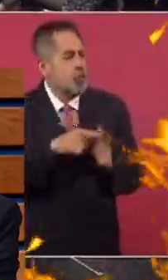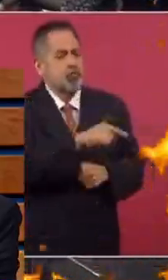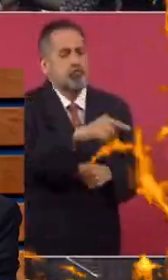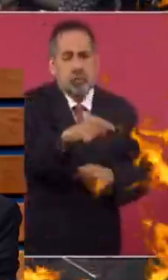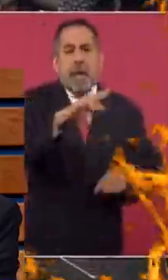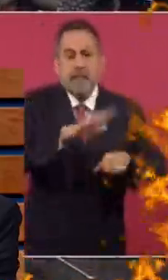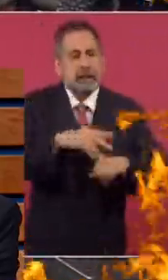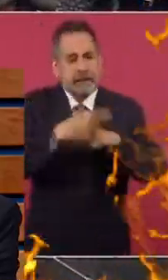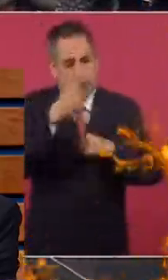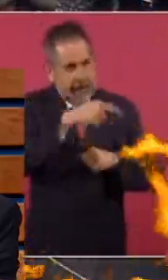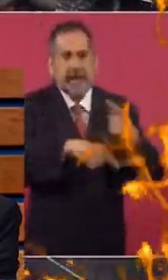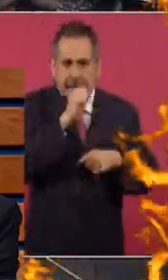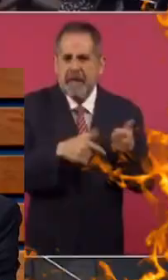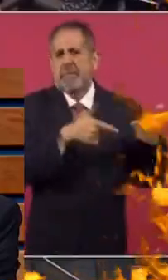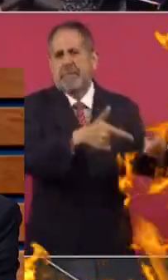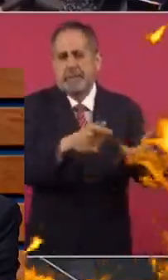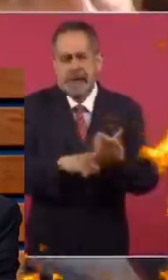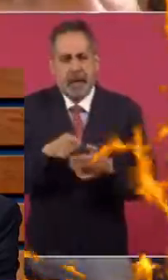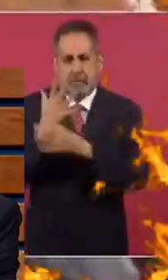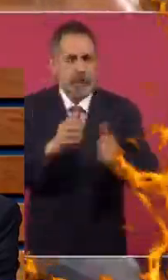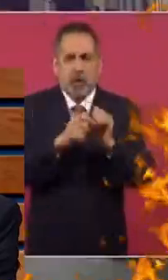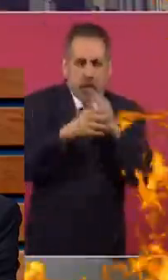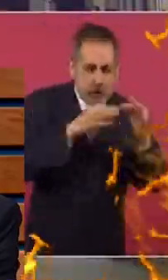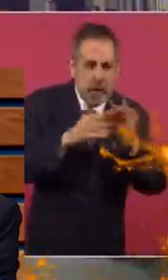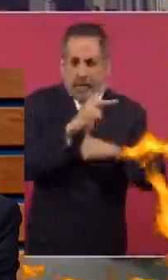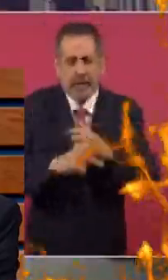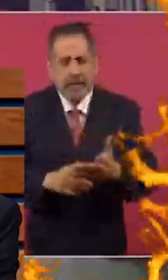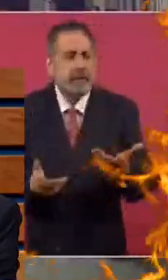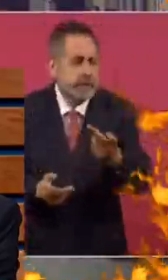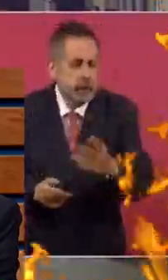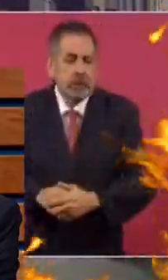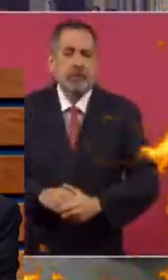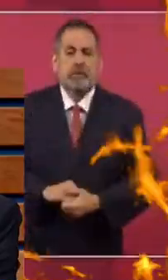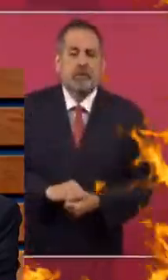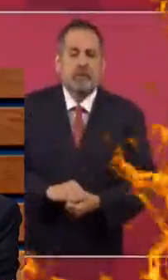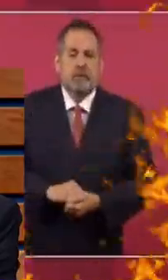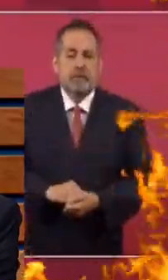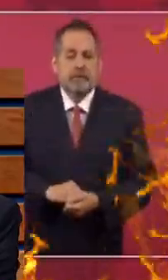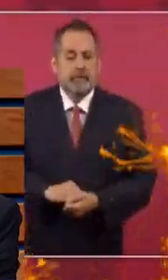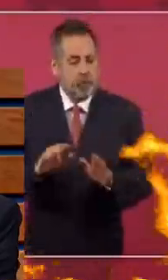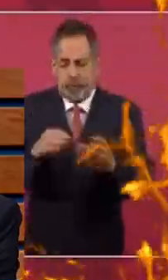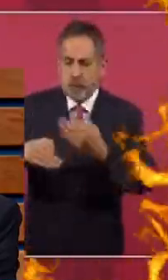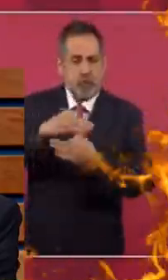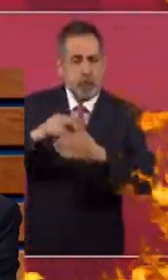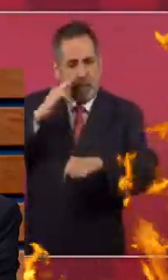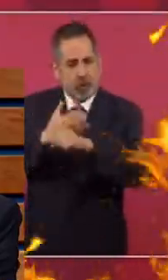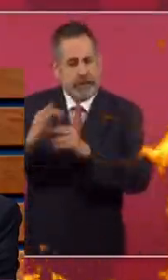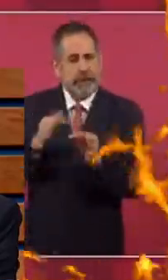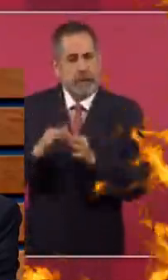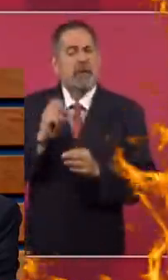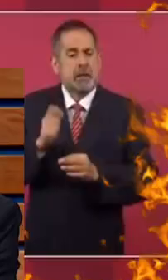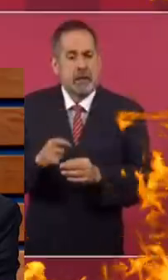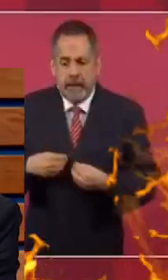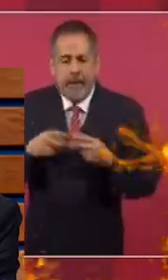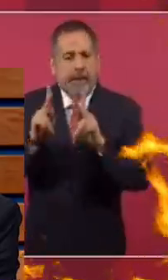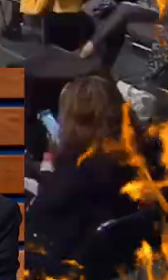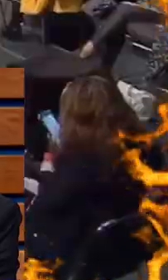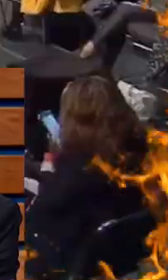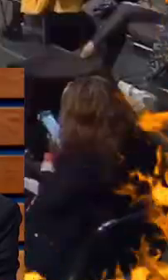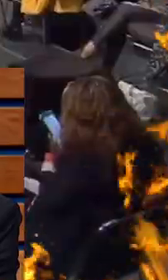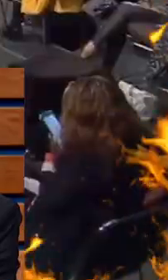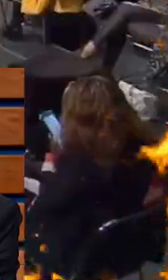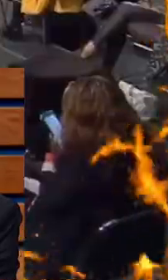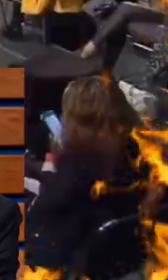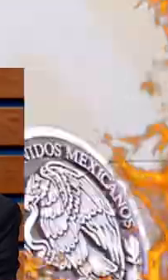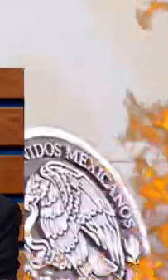periodistas aumenta el riesgo de que ellos también puedan ser blanco de estos objetivos. Todos tenemos la obligación de procurar vivir en paz.